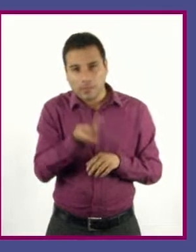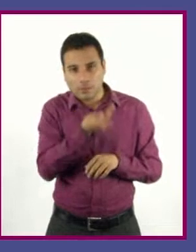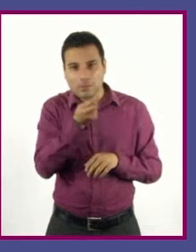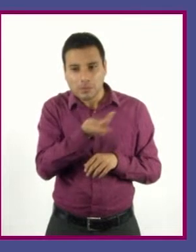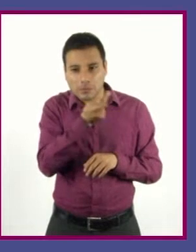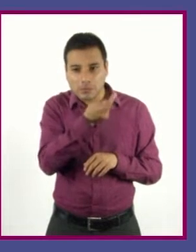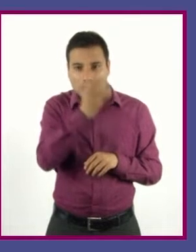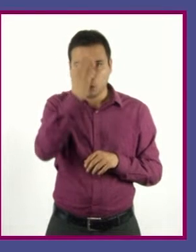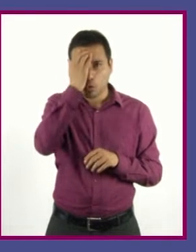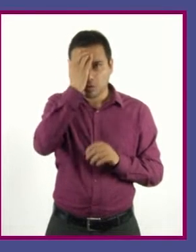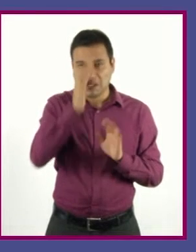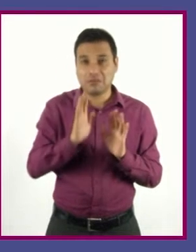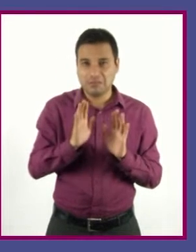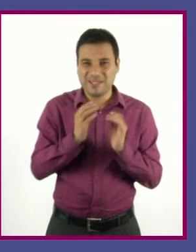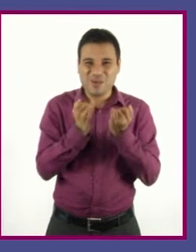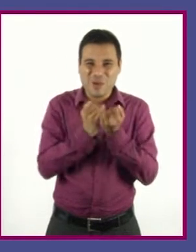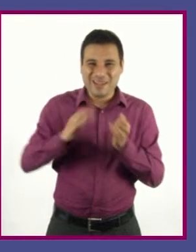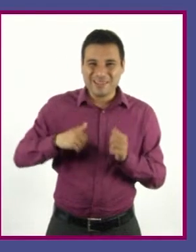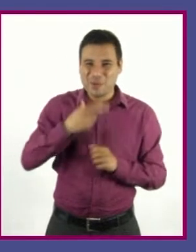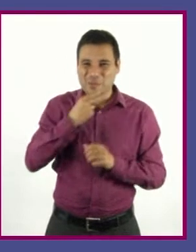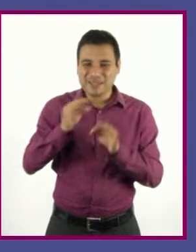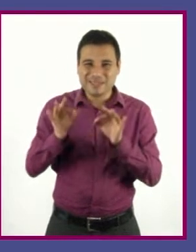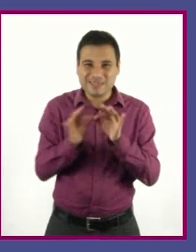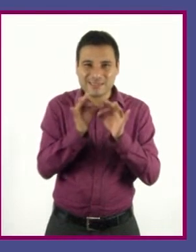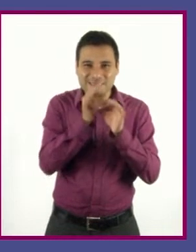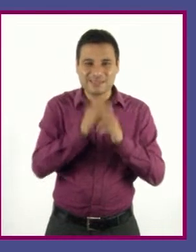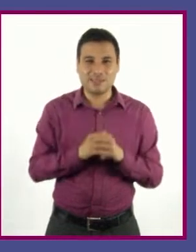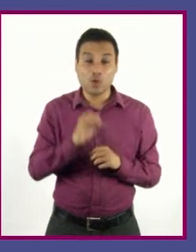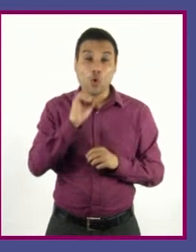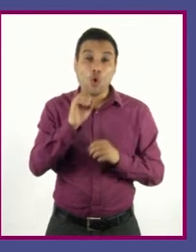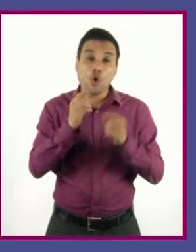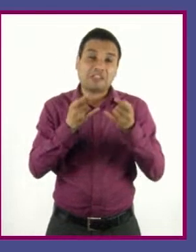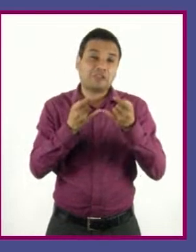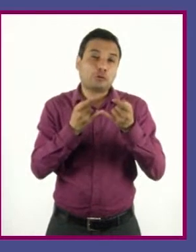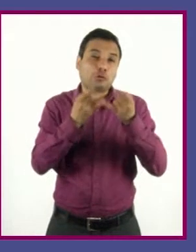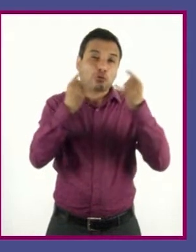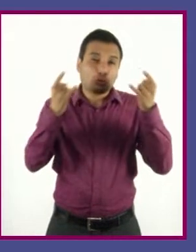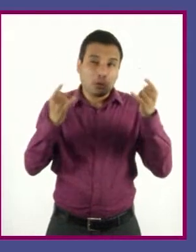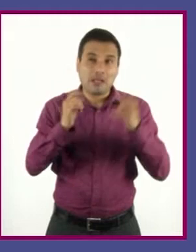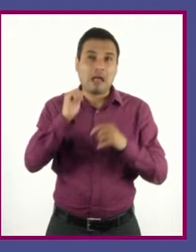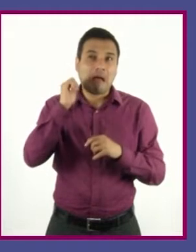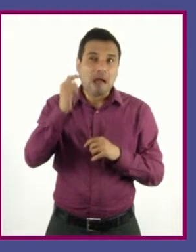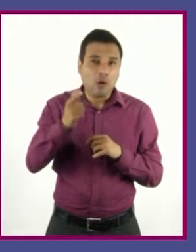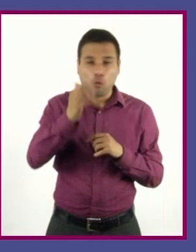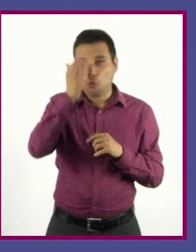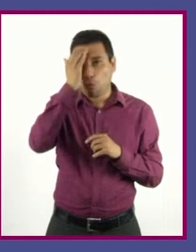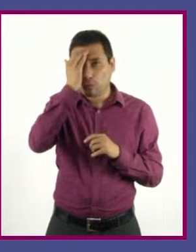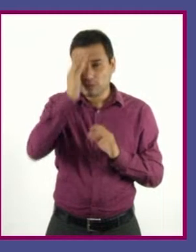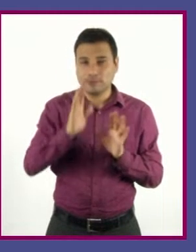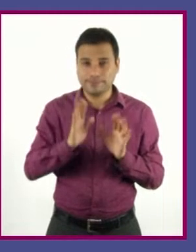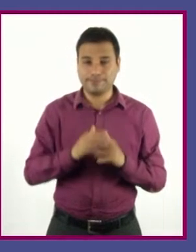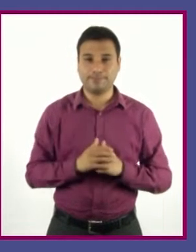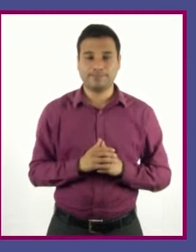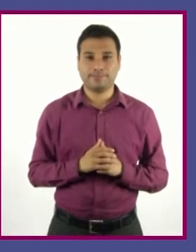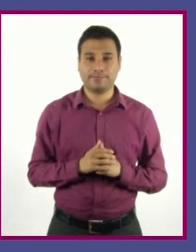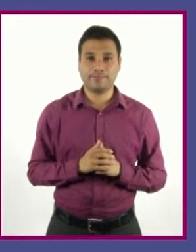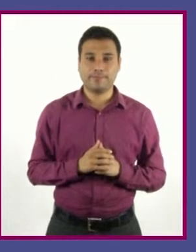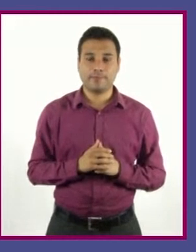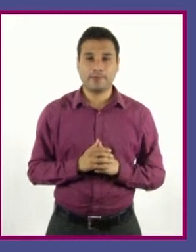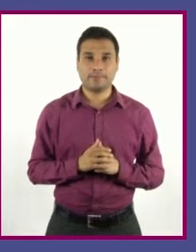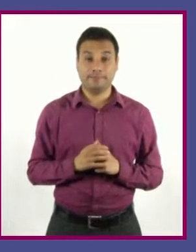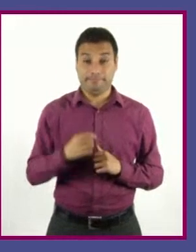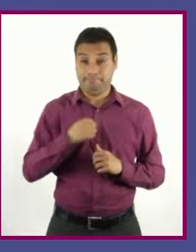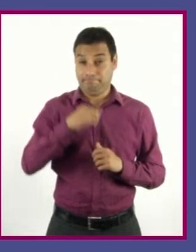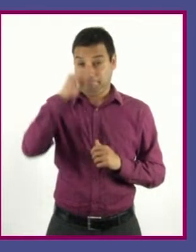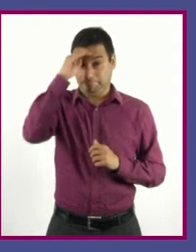al principio, indagar sobre un acontecimiento de interés para la comunidad. Pienso que si